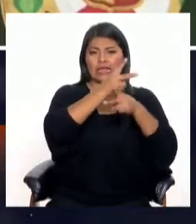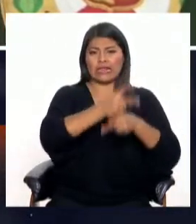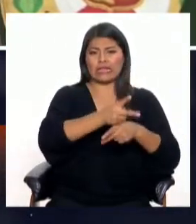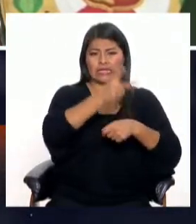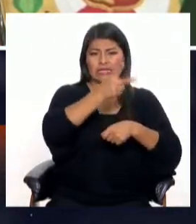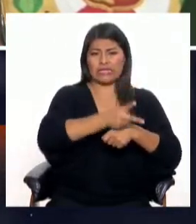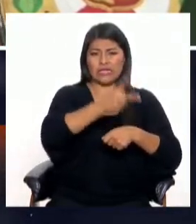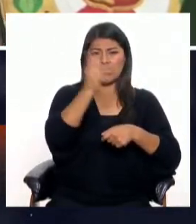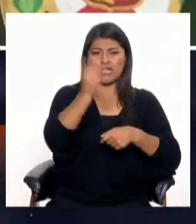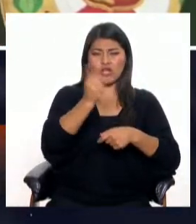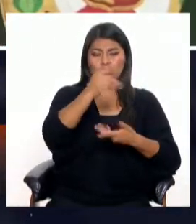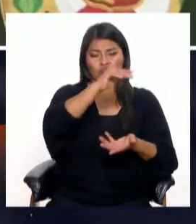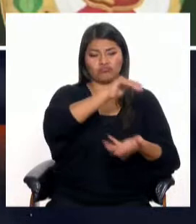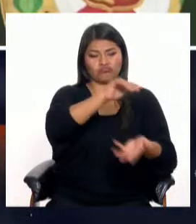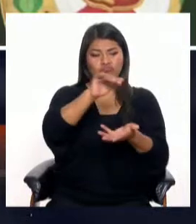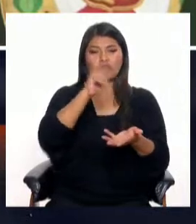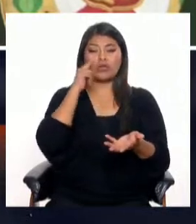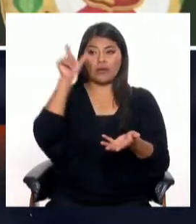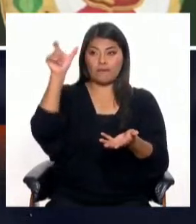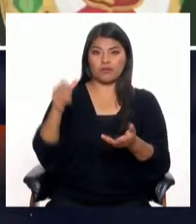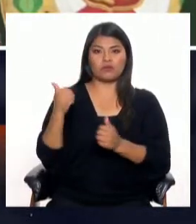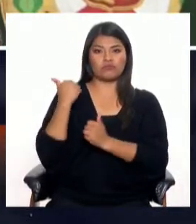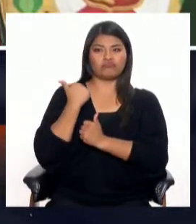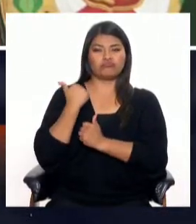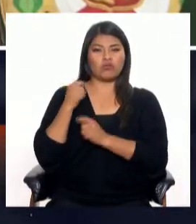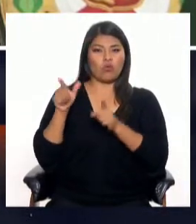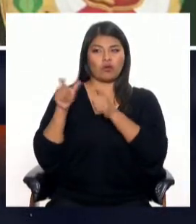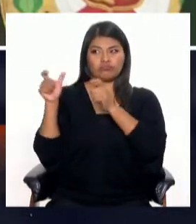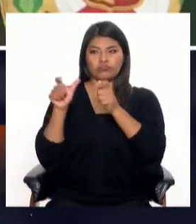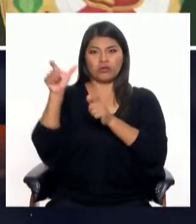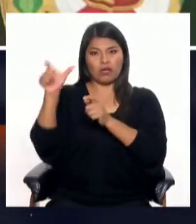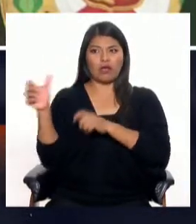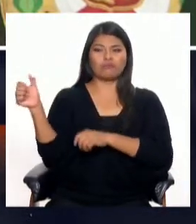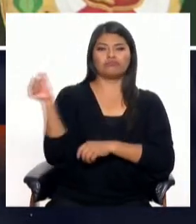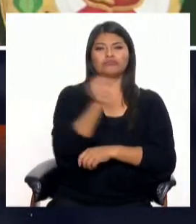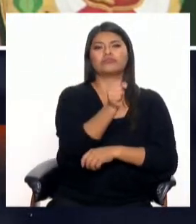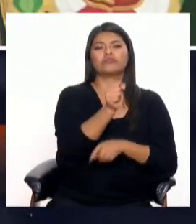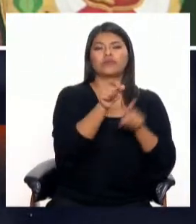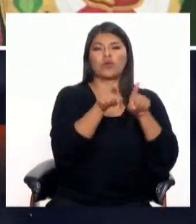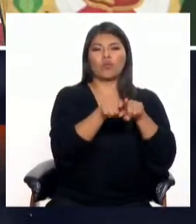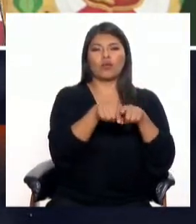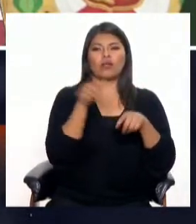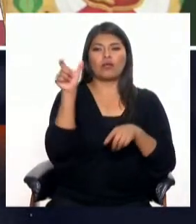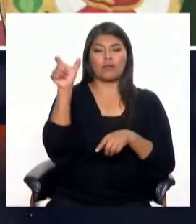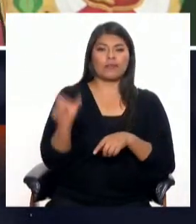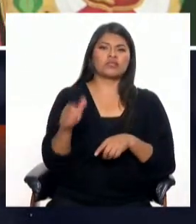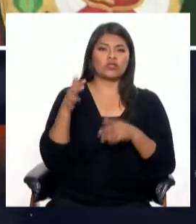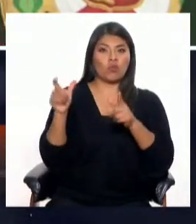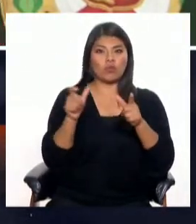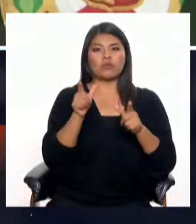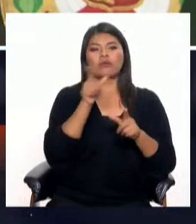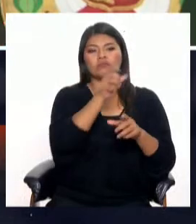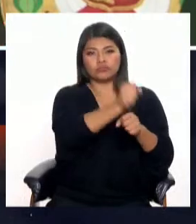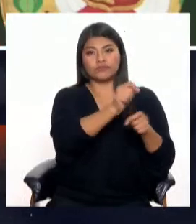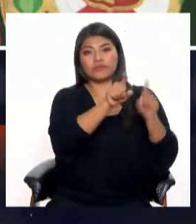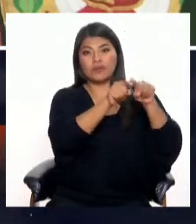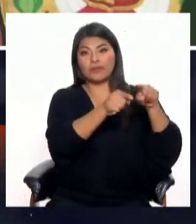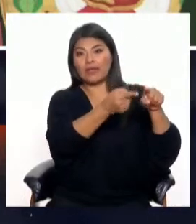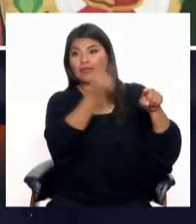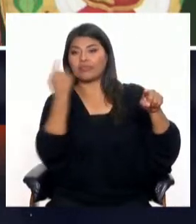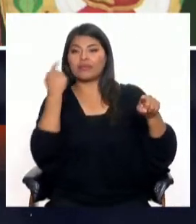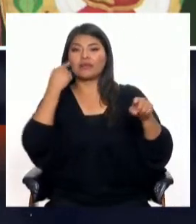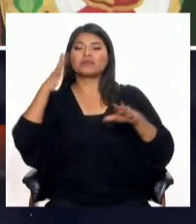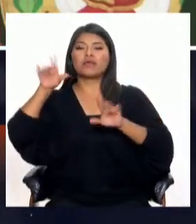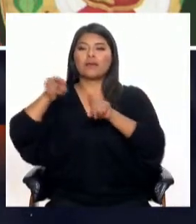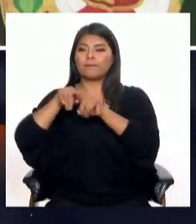detuvimos al guardián de esta mercancía, inmediatamente fuimos sobre cuatro integrantes de esta organización que estaban en Piura, pero que ciertamente